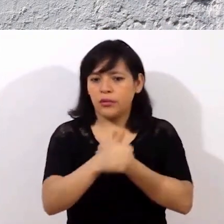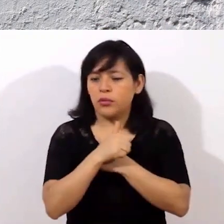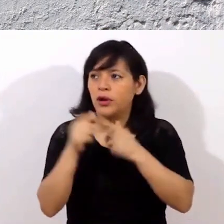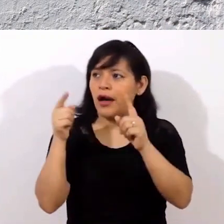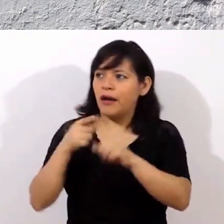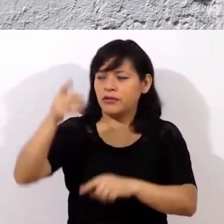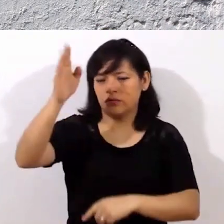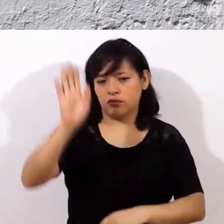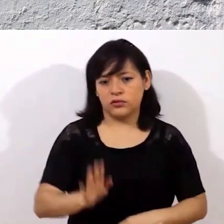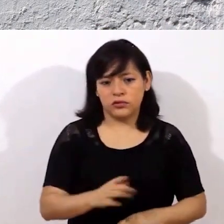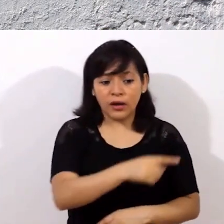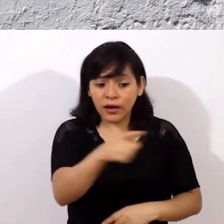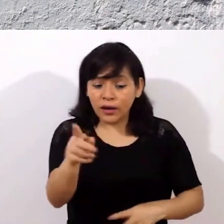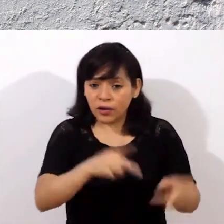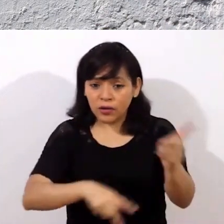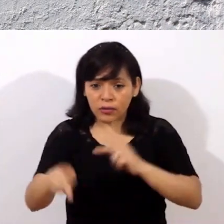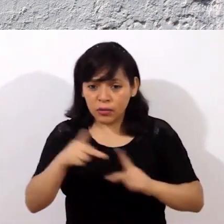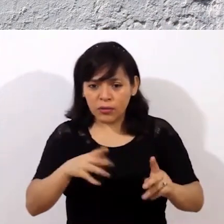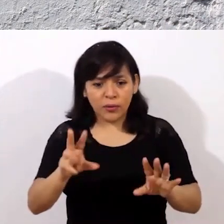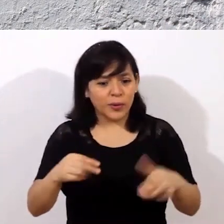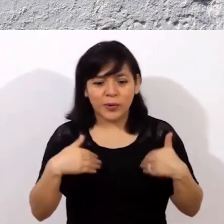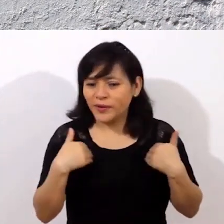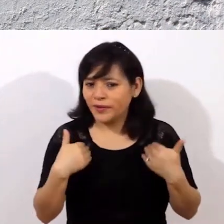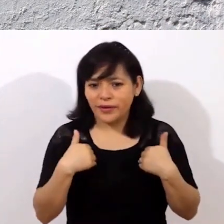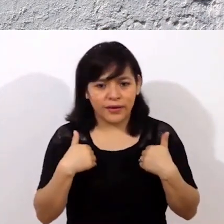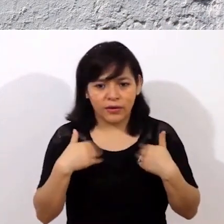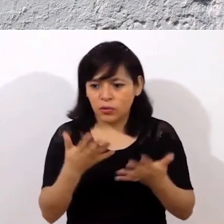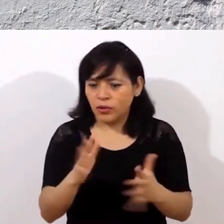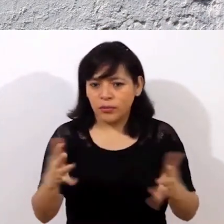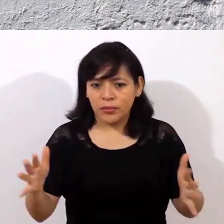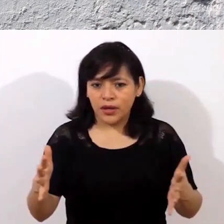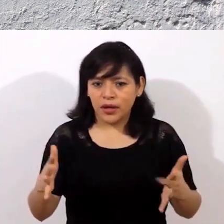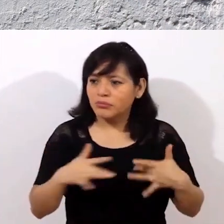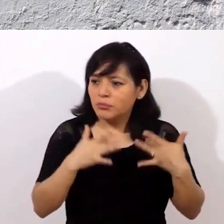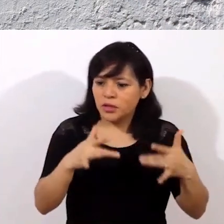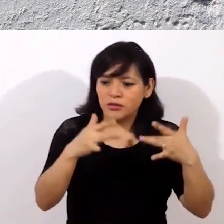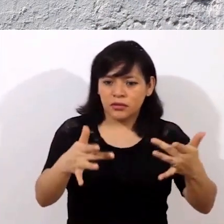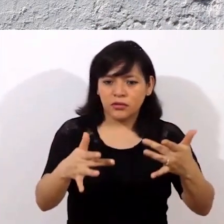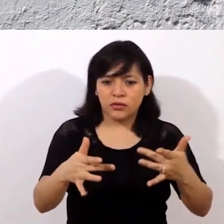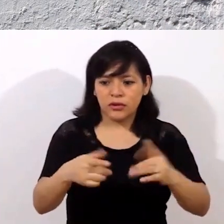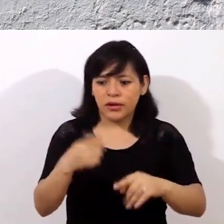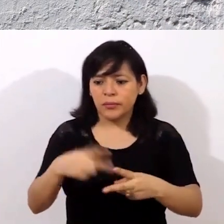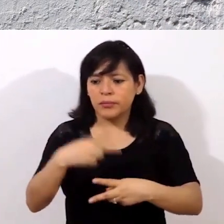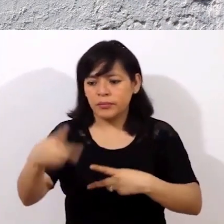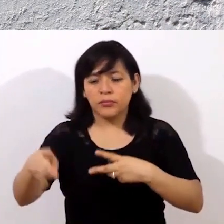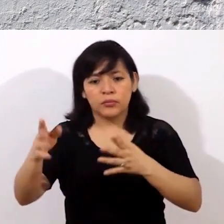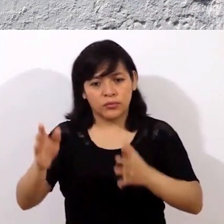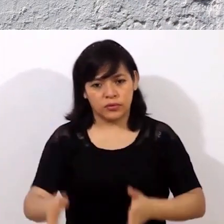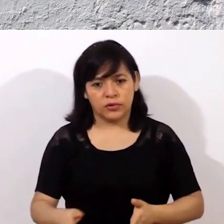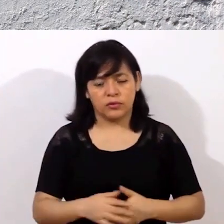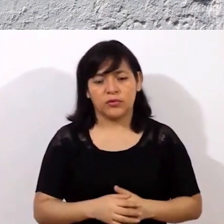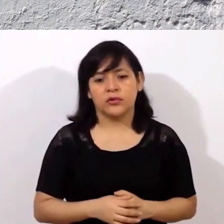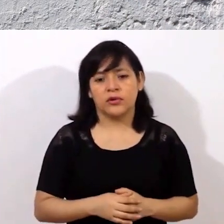hay amor, un amor hacia Dios. No hay un cariño misericordioso al prójimo, ni un